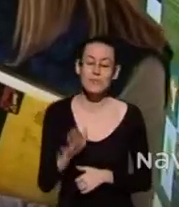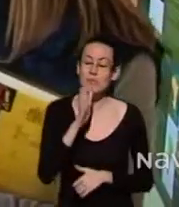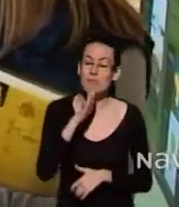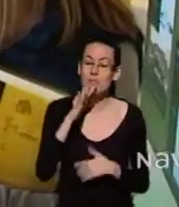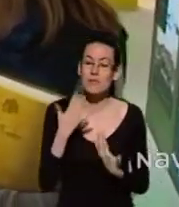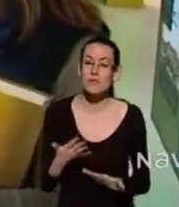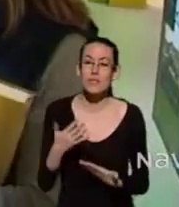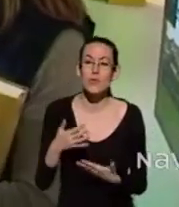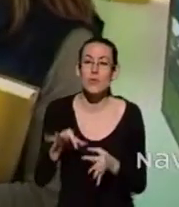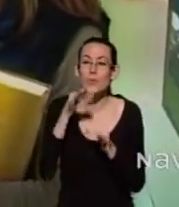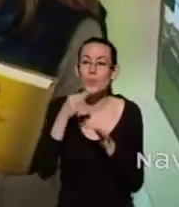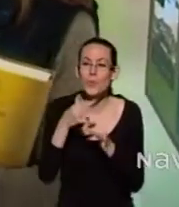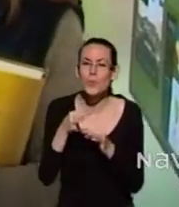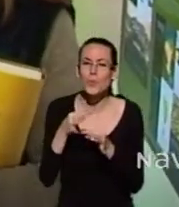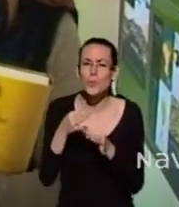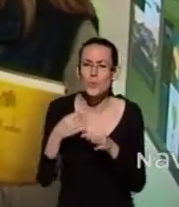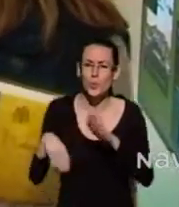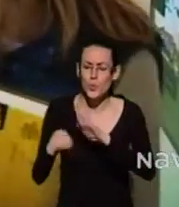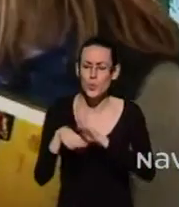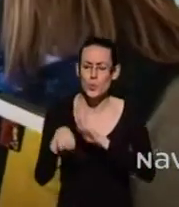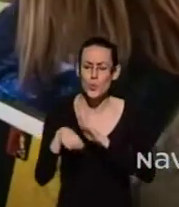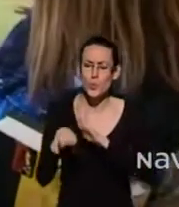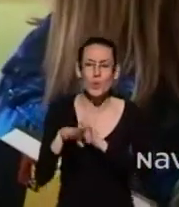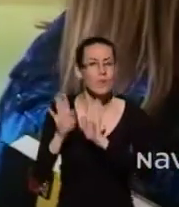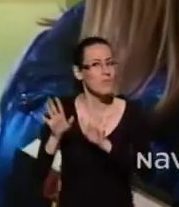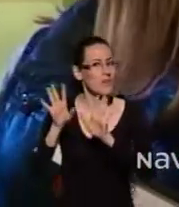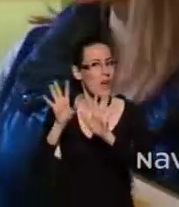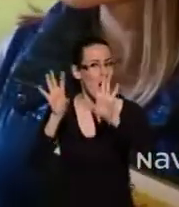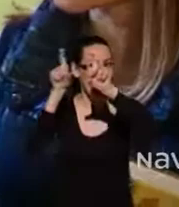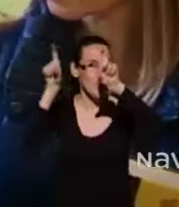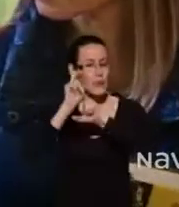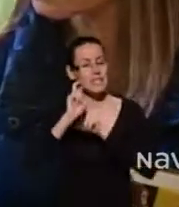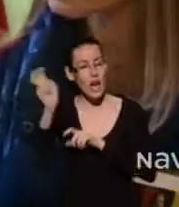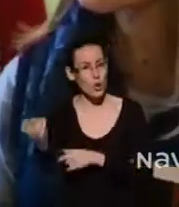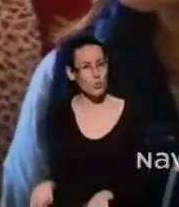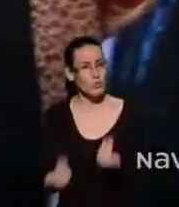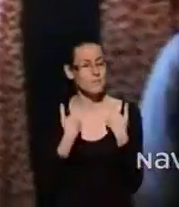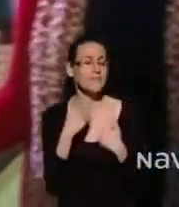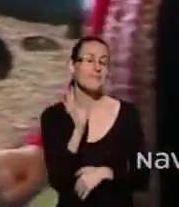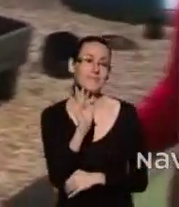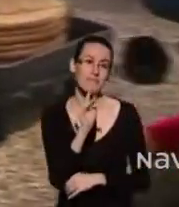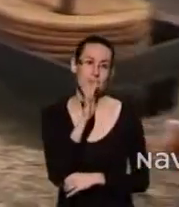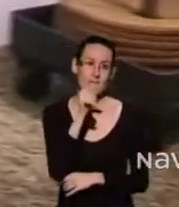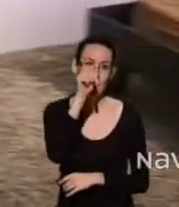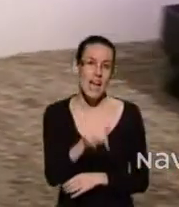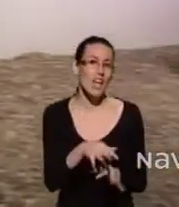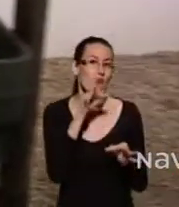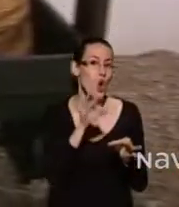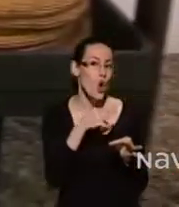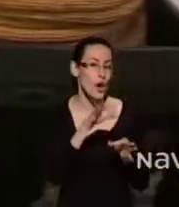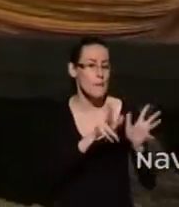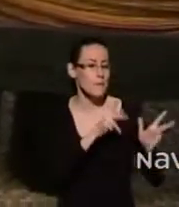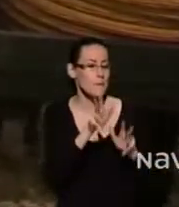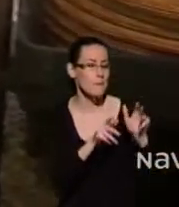cultivando la oliva, pero se lleva a otra cooperativa, ¿no? Sí, ahora se lleva toda la oliva que se recoge aquí en Aibar, se lleva